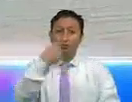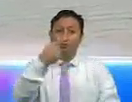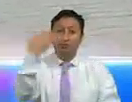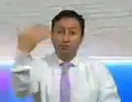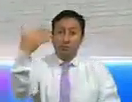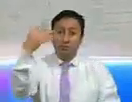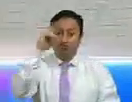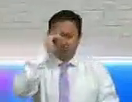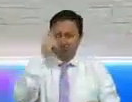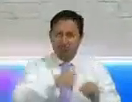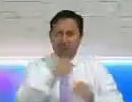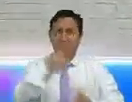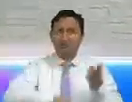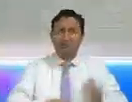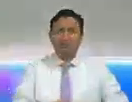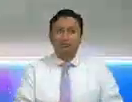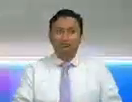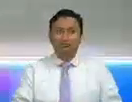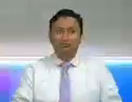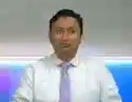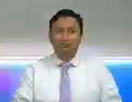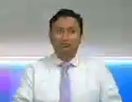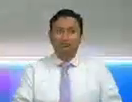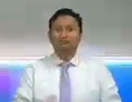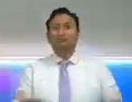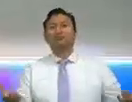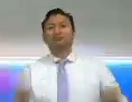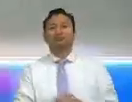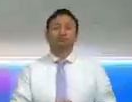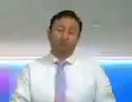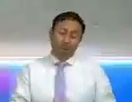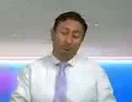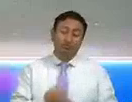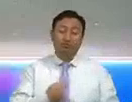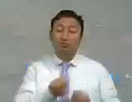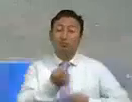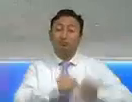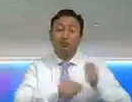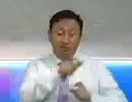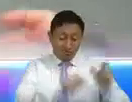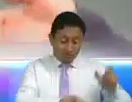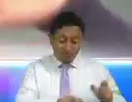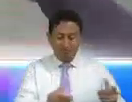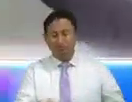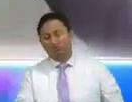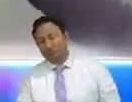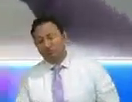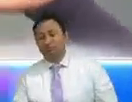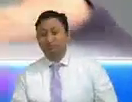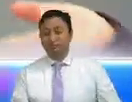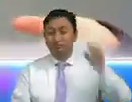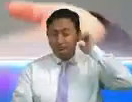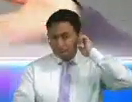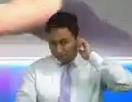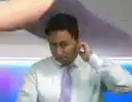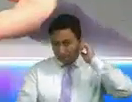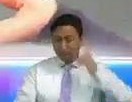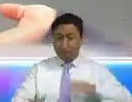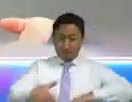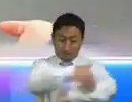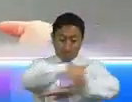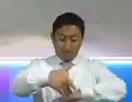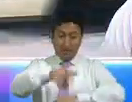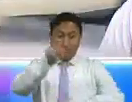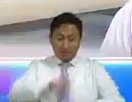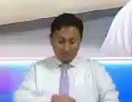esto fue lo que nos respondieron ayer las ventas de ambulantes y son unas son terribles congestionadas de las ceras que son para los